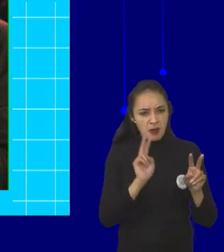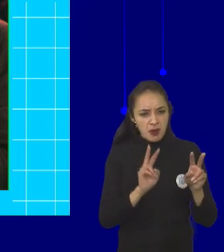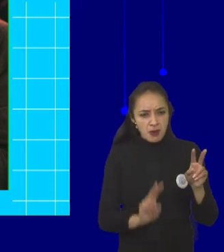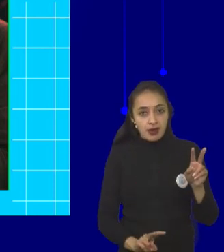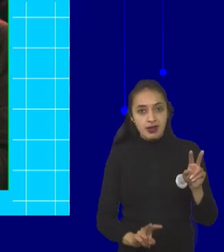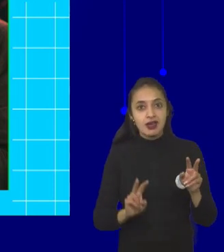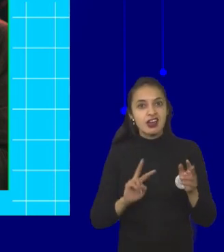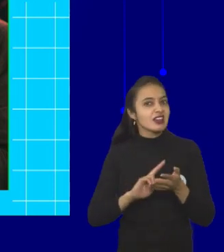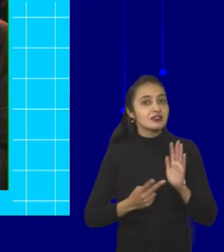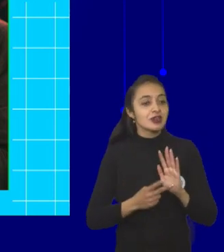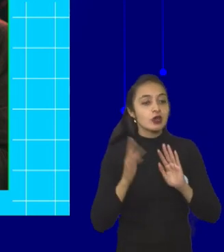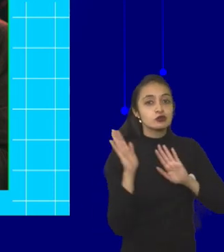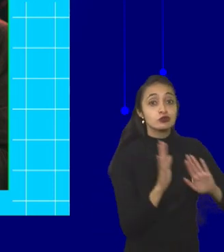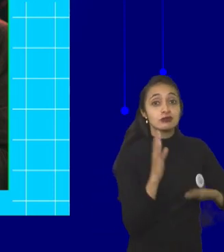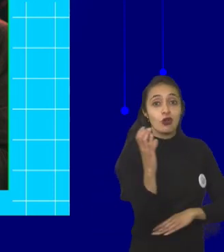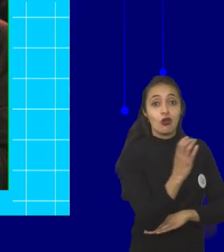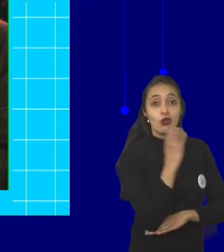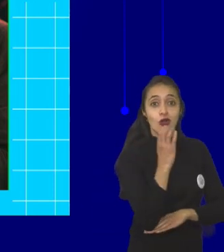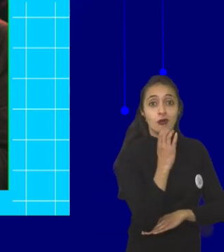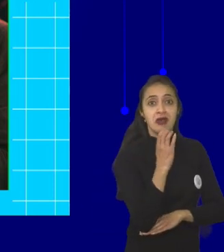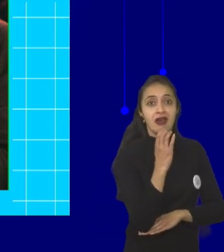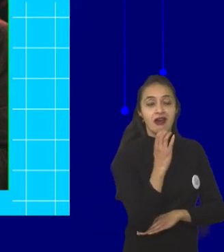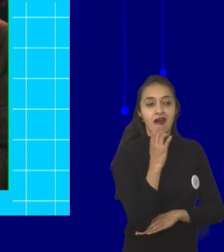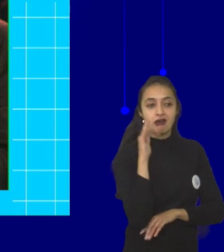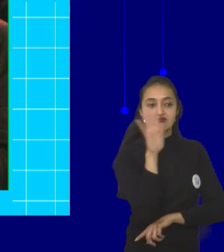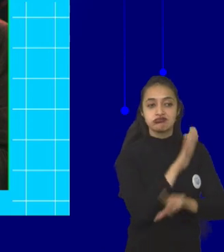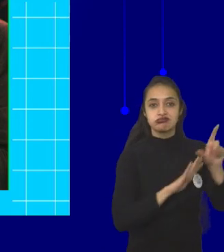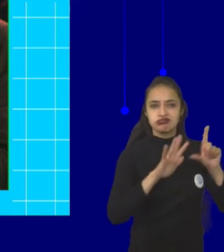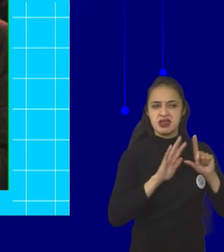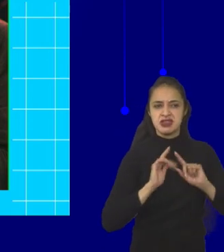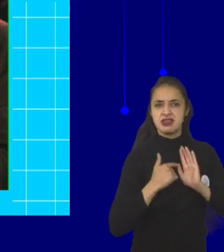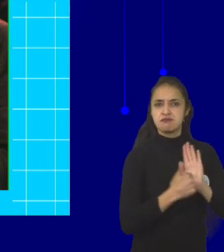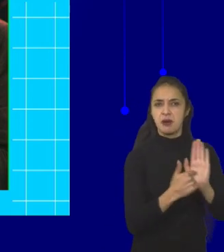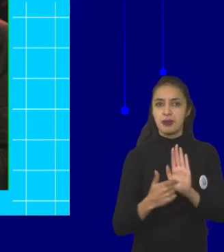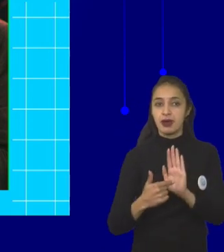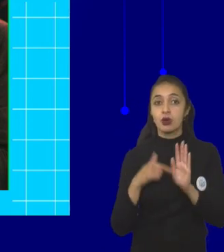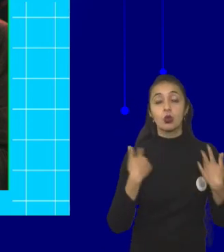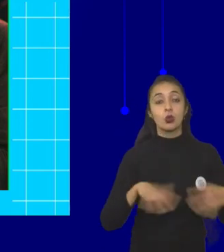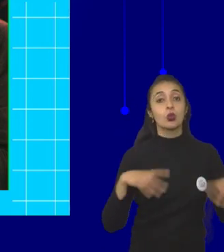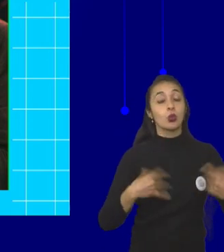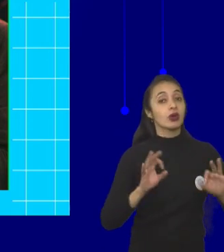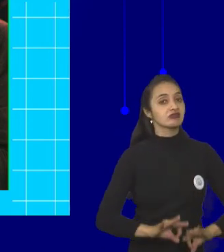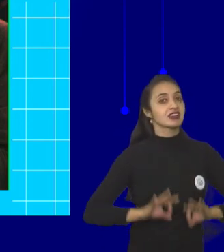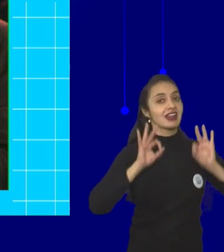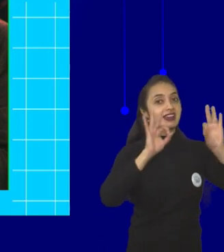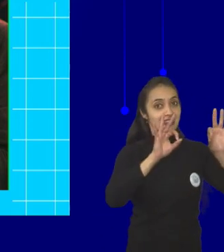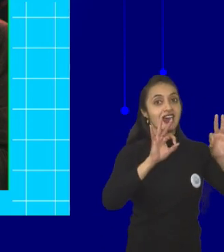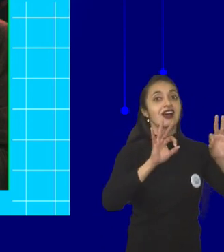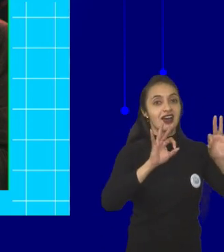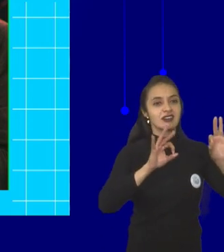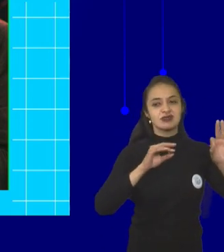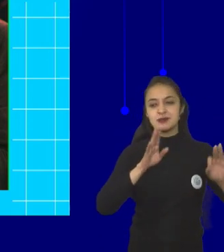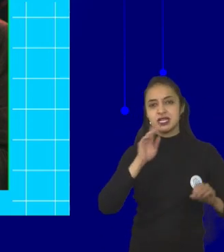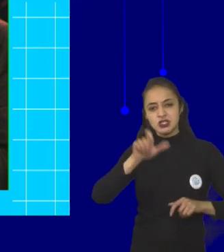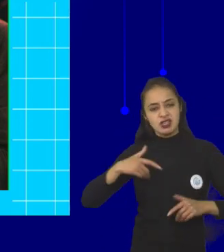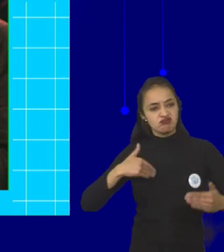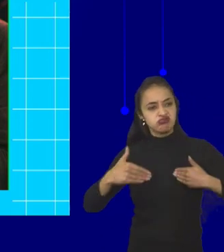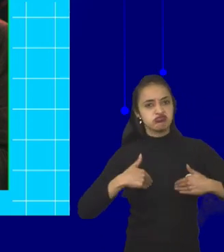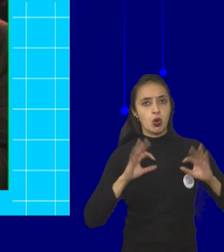serie colombiana? Ahí hay calidad. Ahí hay un gran guión de Leonardo Padrón, ahí hay grandes